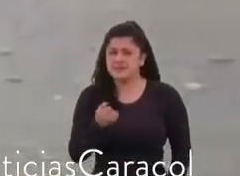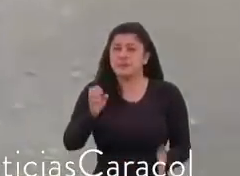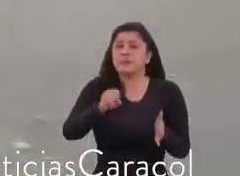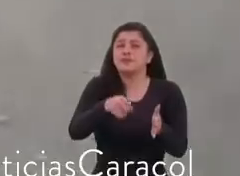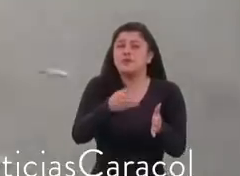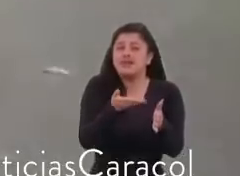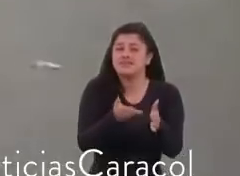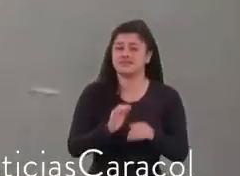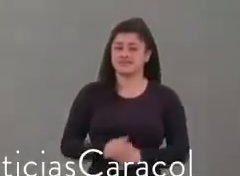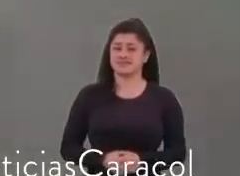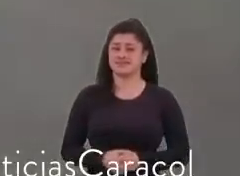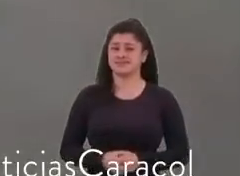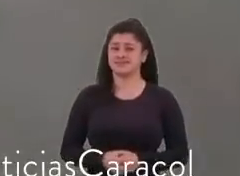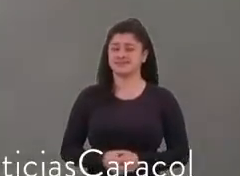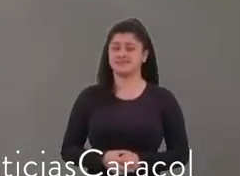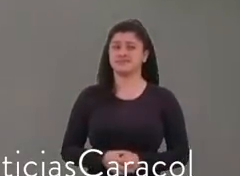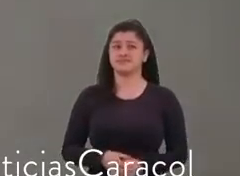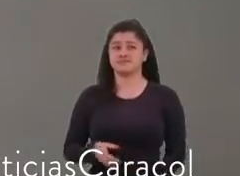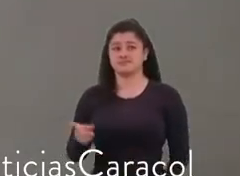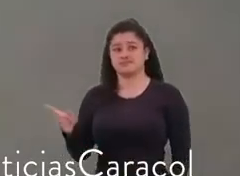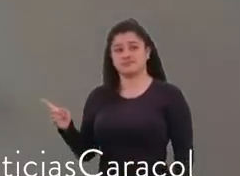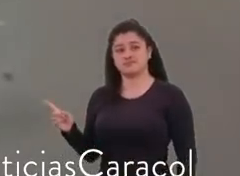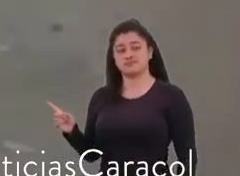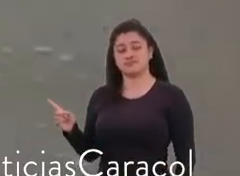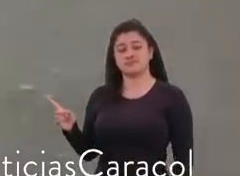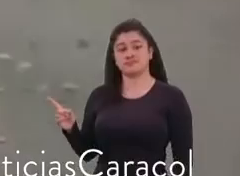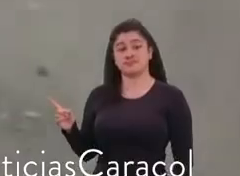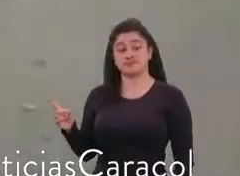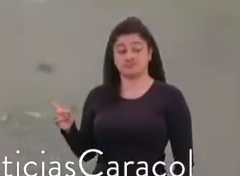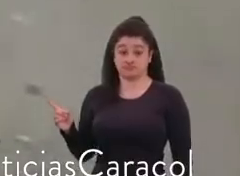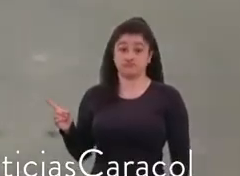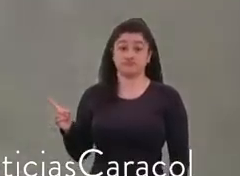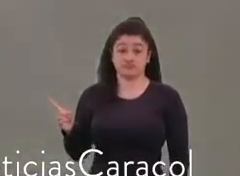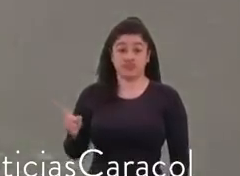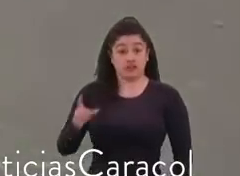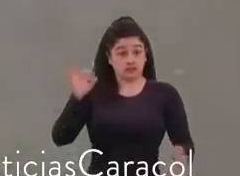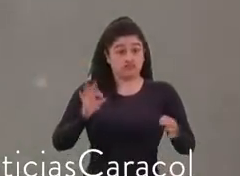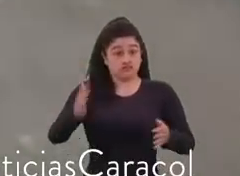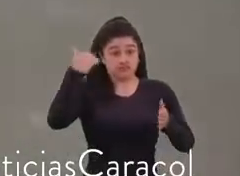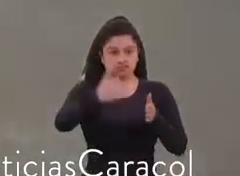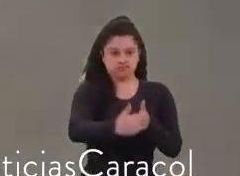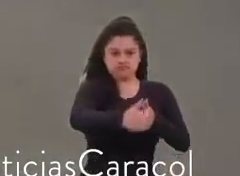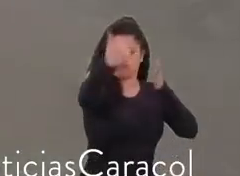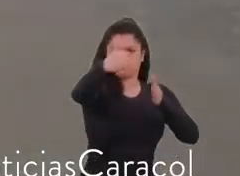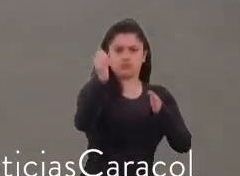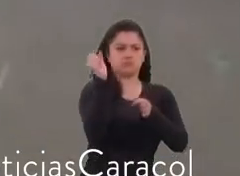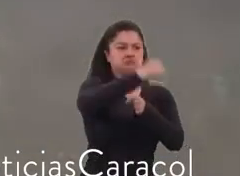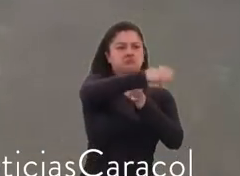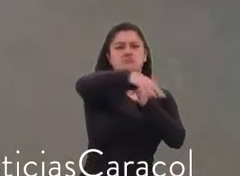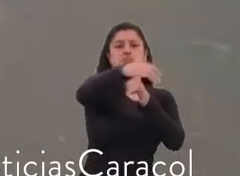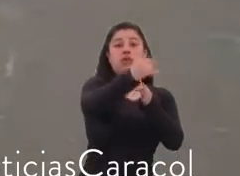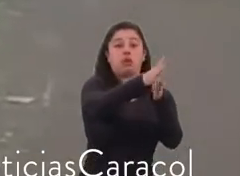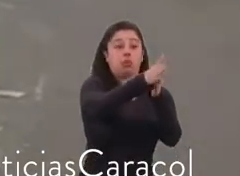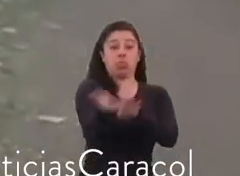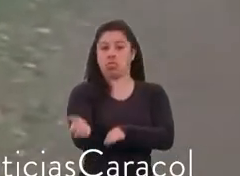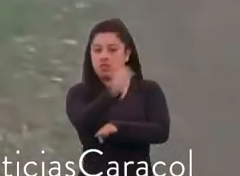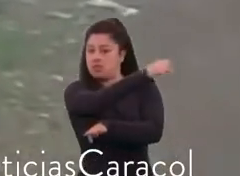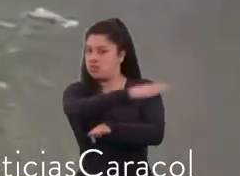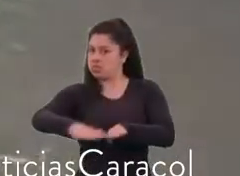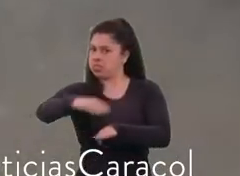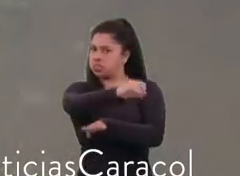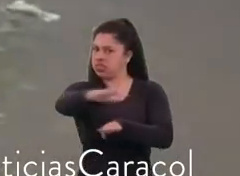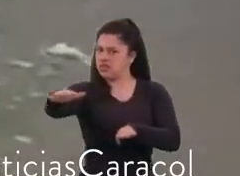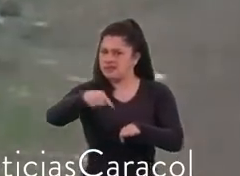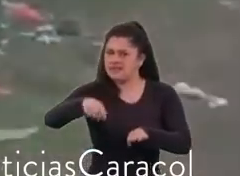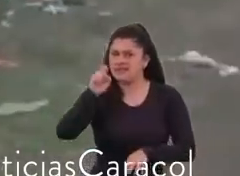se nos cayó la pared. Una cosa que se pudo haber evitado con tiempo. Con mucho tiempo se